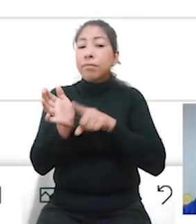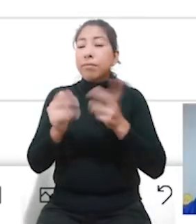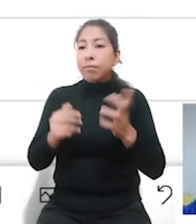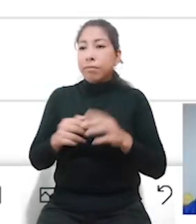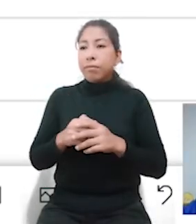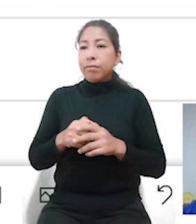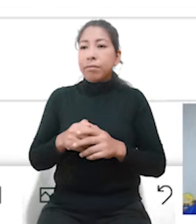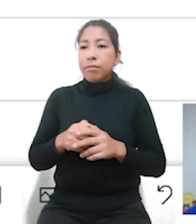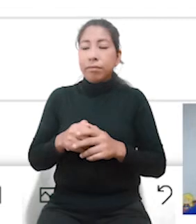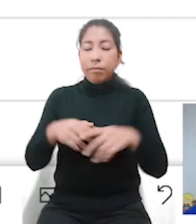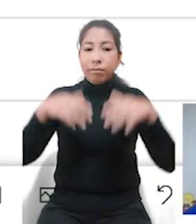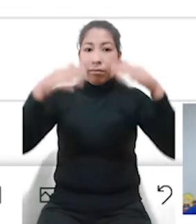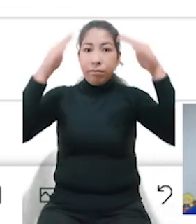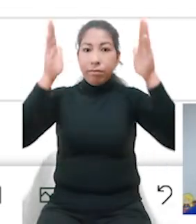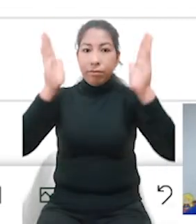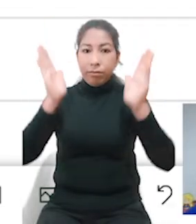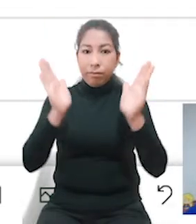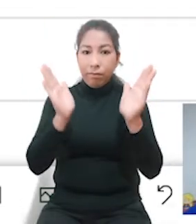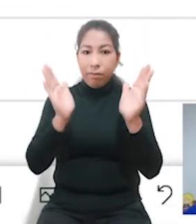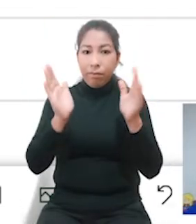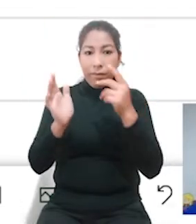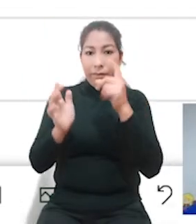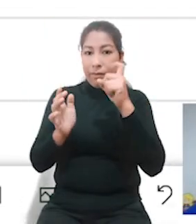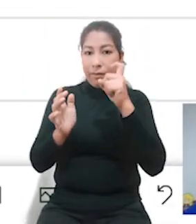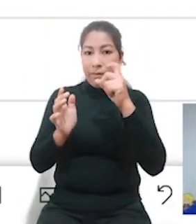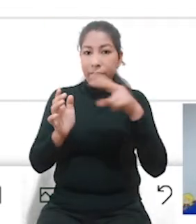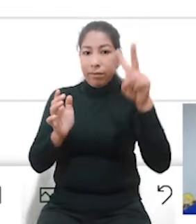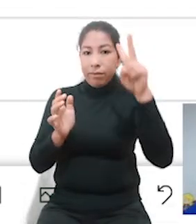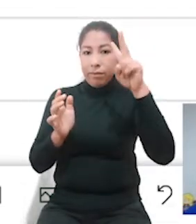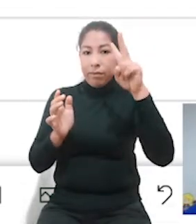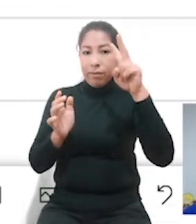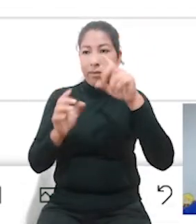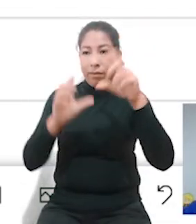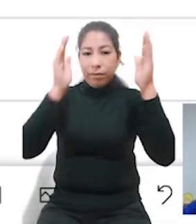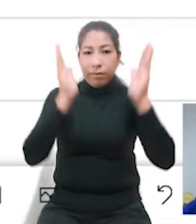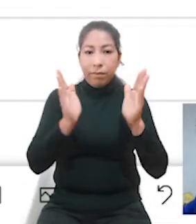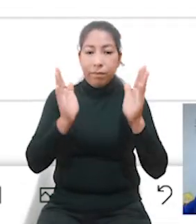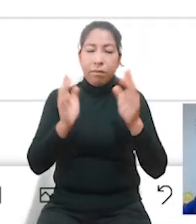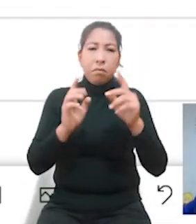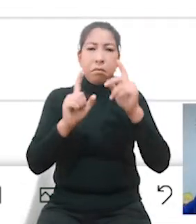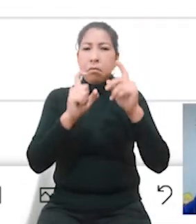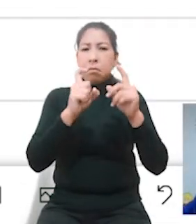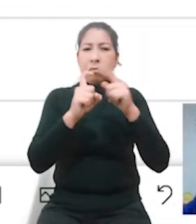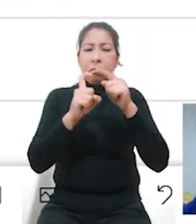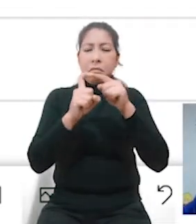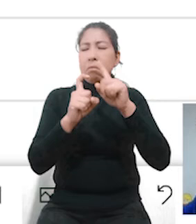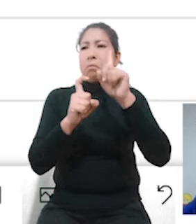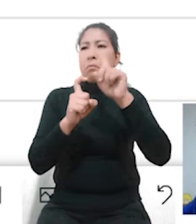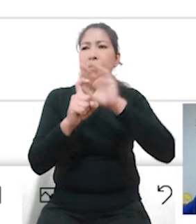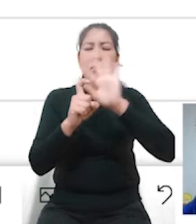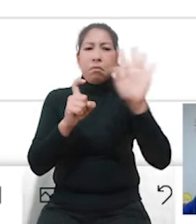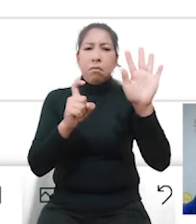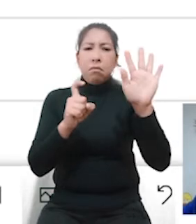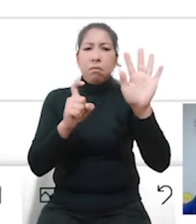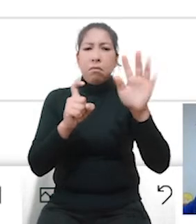se encuentra únicamente en el logaritmo interior. ¿Qué quiere decir? Que en esta expresión que tenemos, x cuadrado